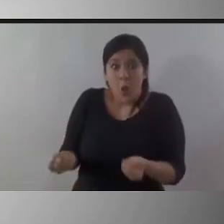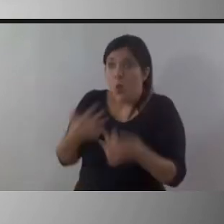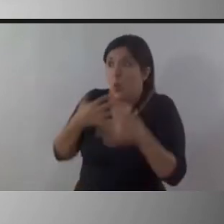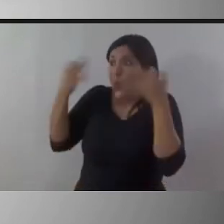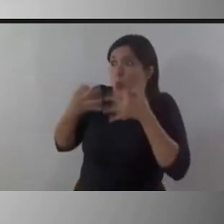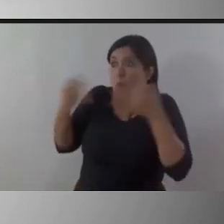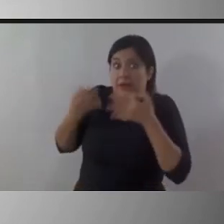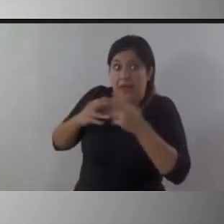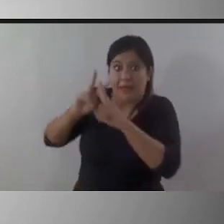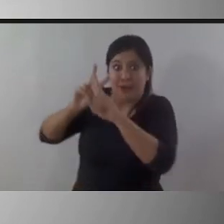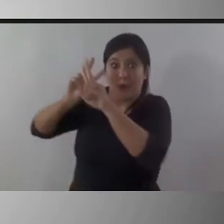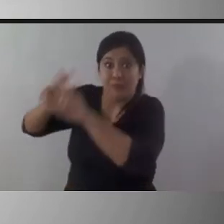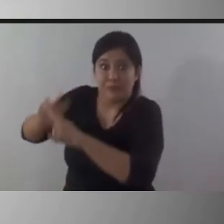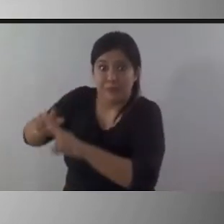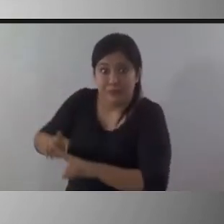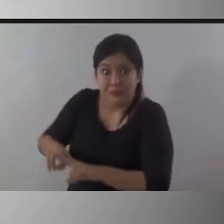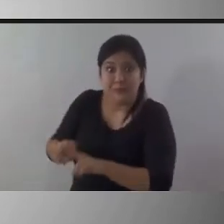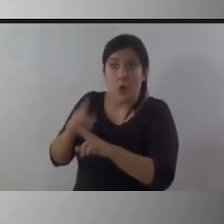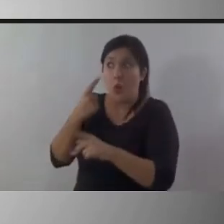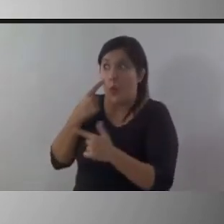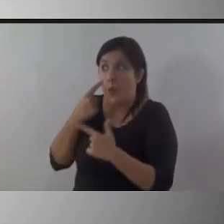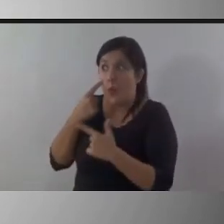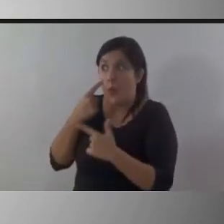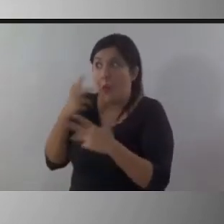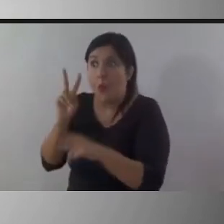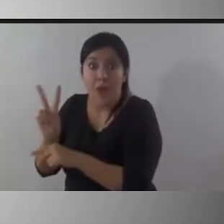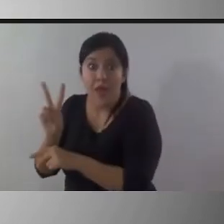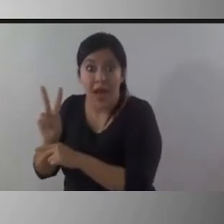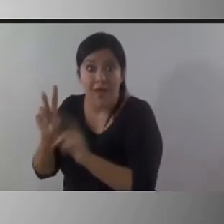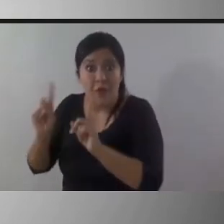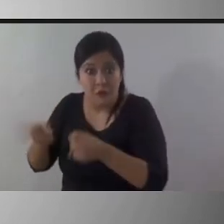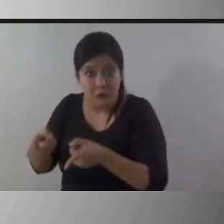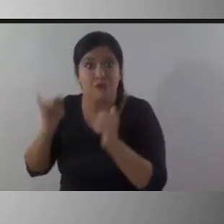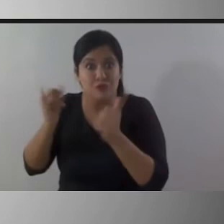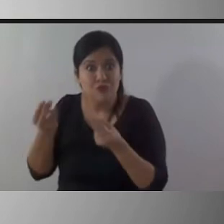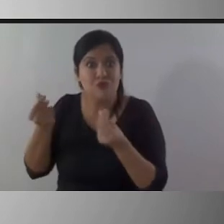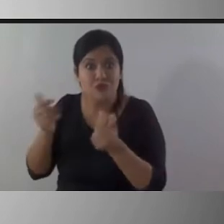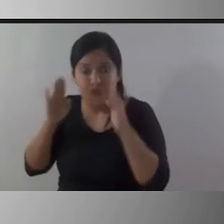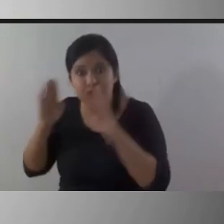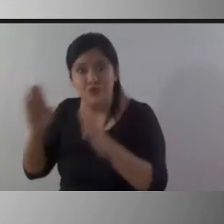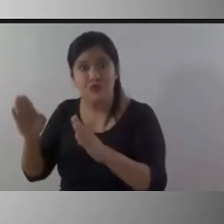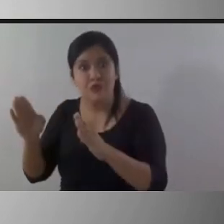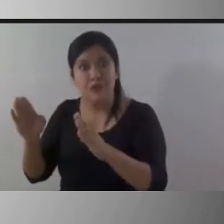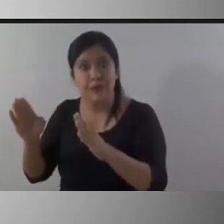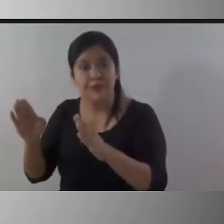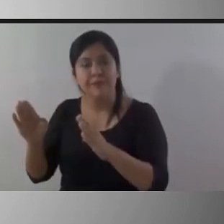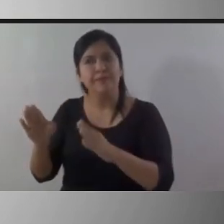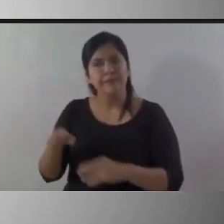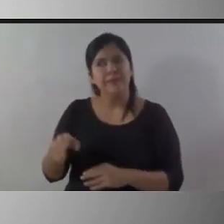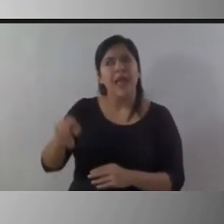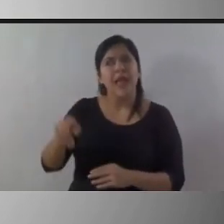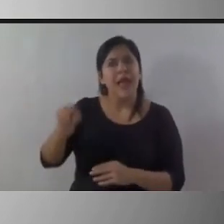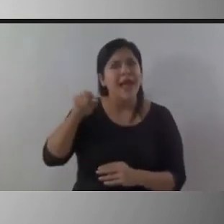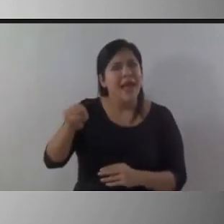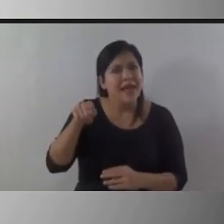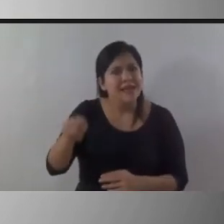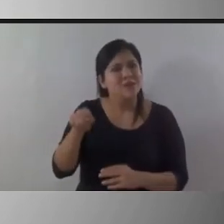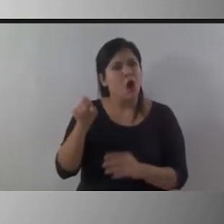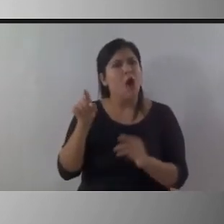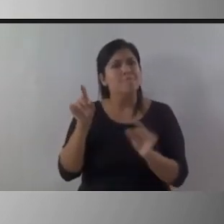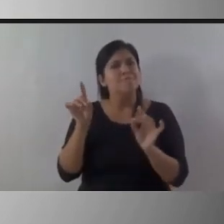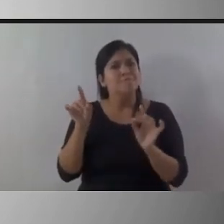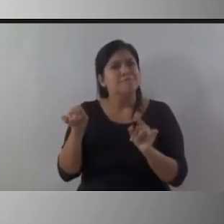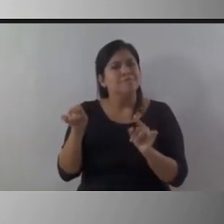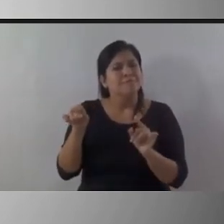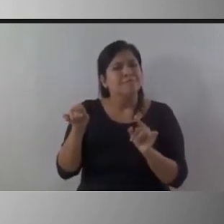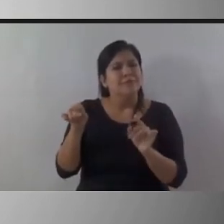médicas verdaderas de las personas intersex. Esa distinción yo sigo encontrando que le resulta muy difícil